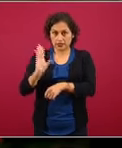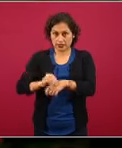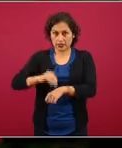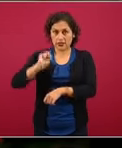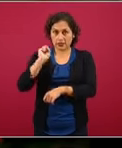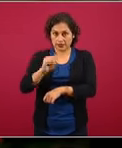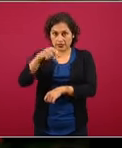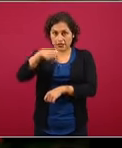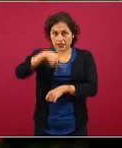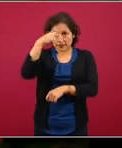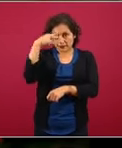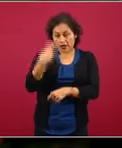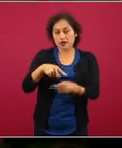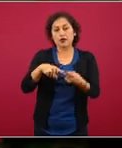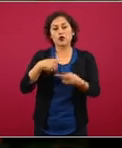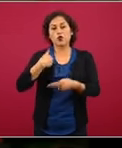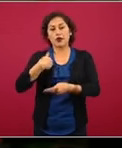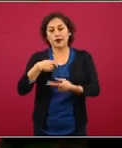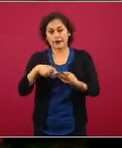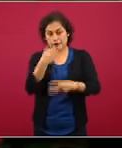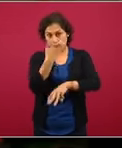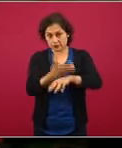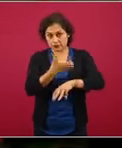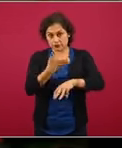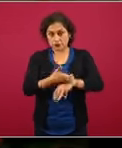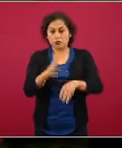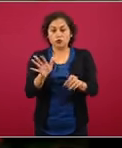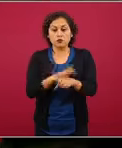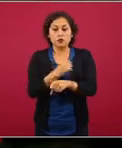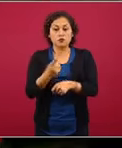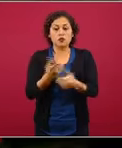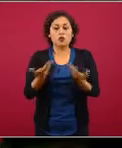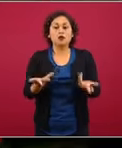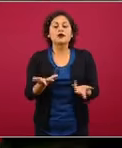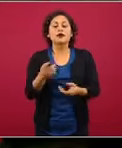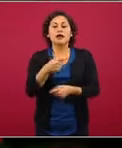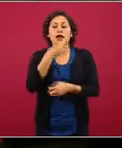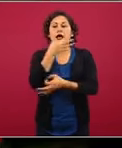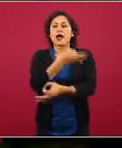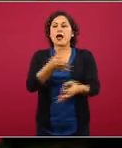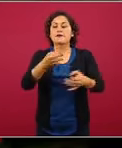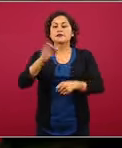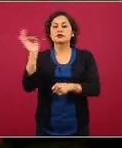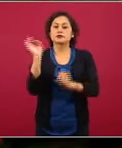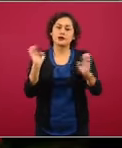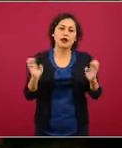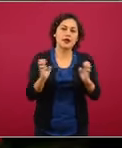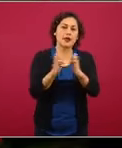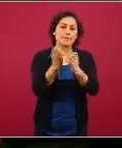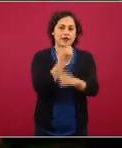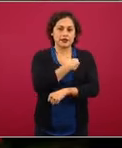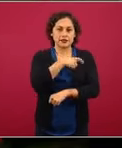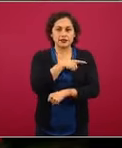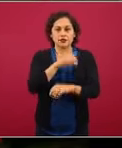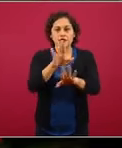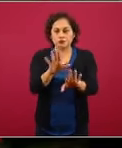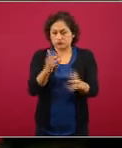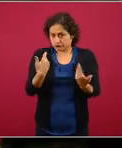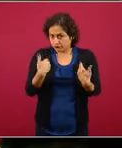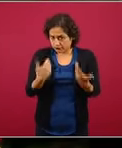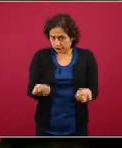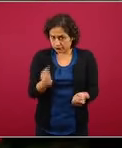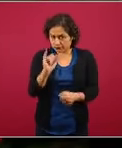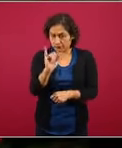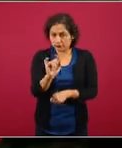países como Canadá y Estados Unidos, ante la impresión esta de para uso en emergencia sanitaria, ¿no? Entonces, por ejemplo, la decisión de